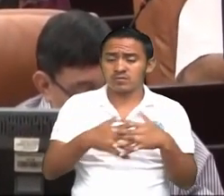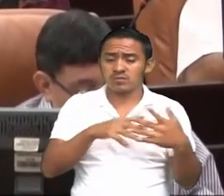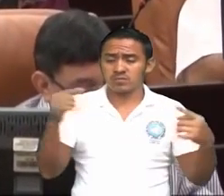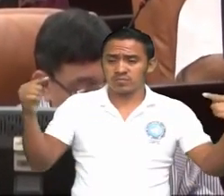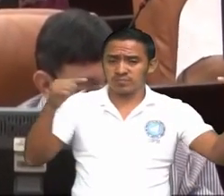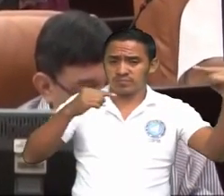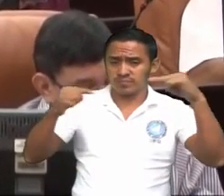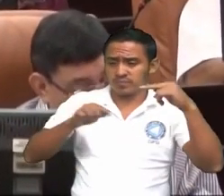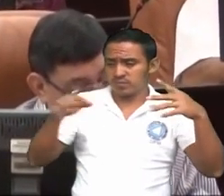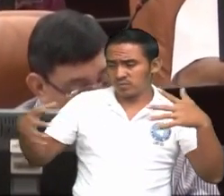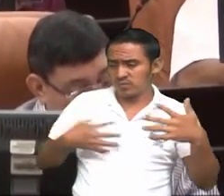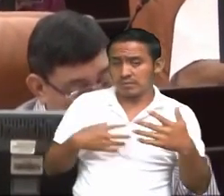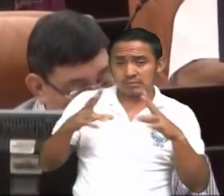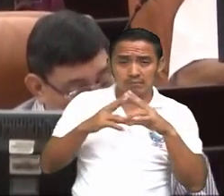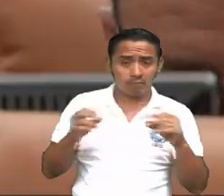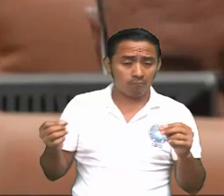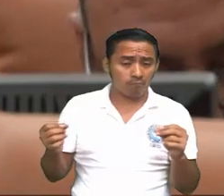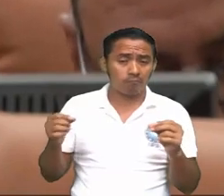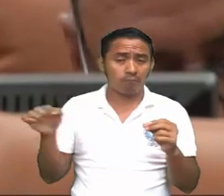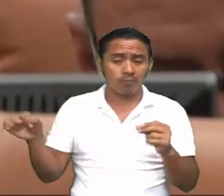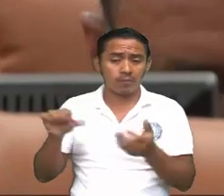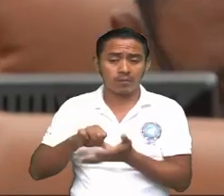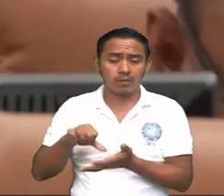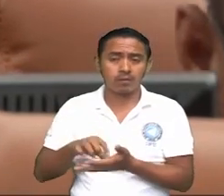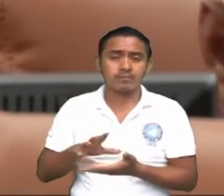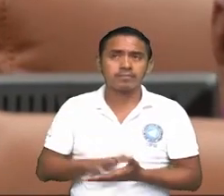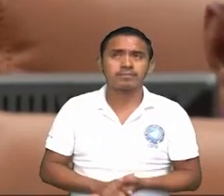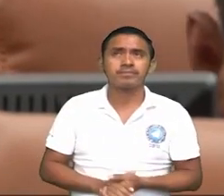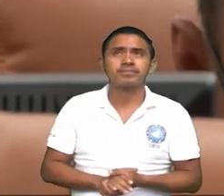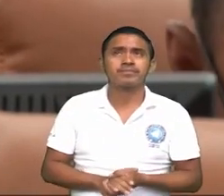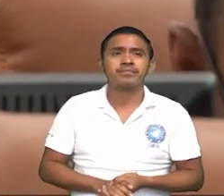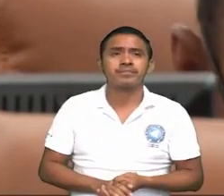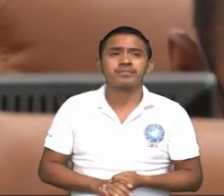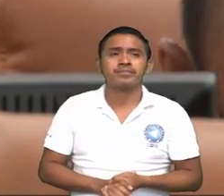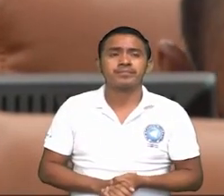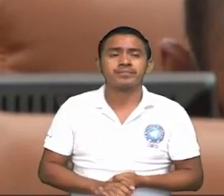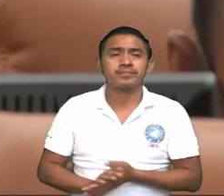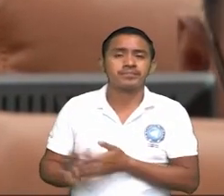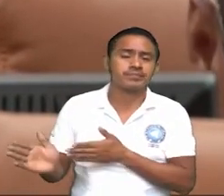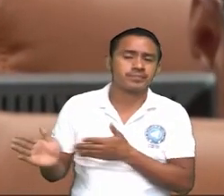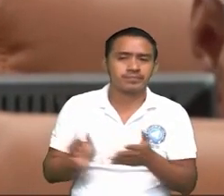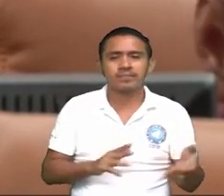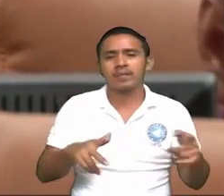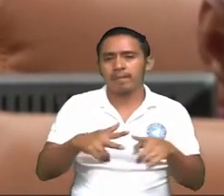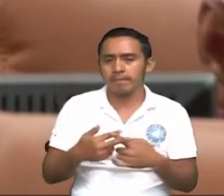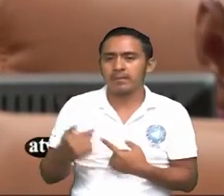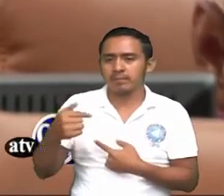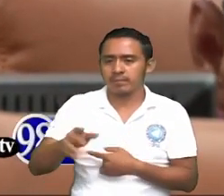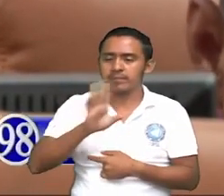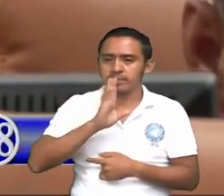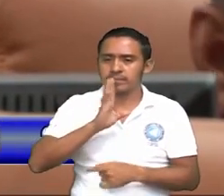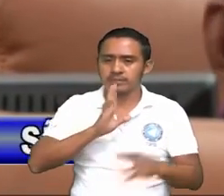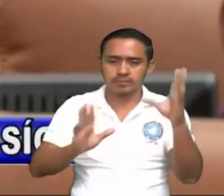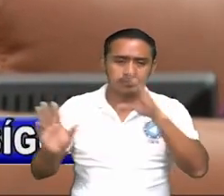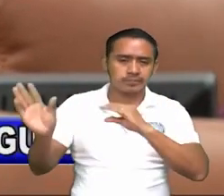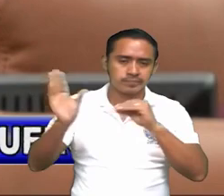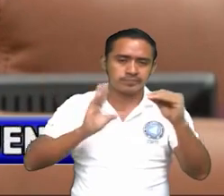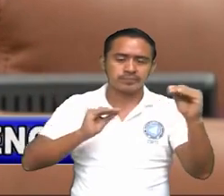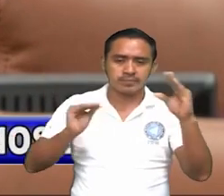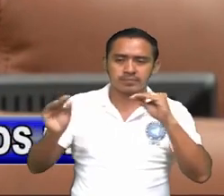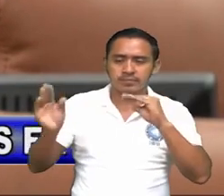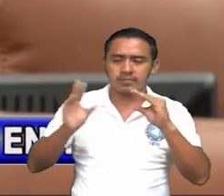sin fundamento alguno. Por un lado, al principio de este debate,